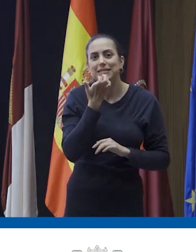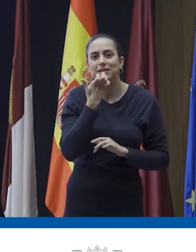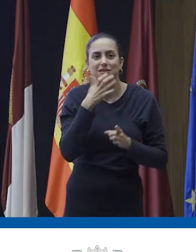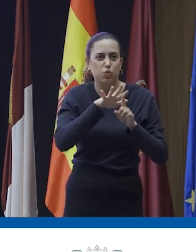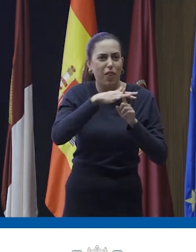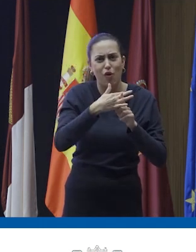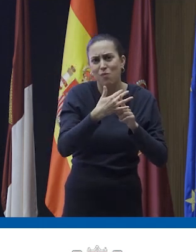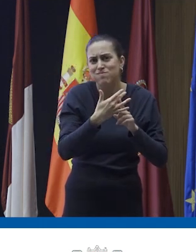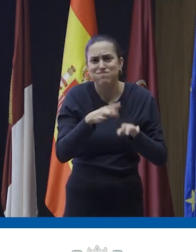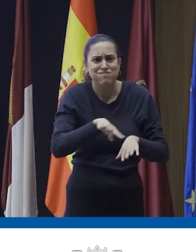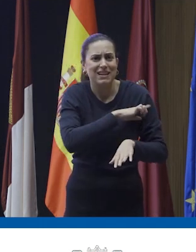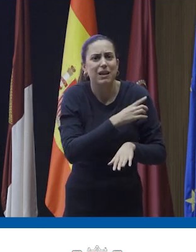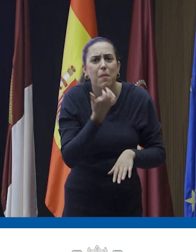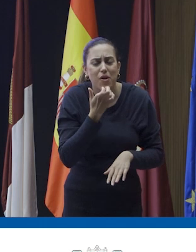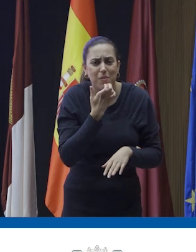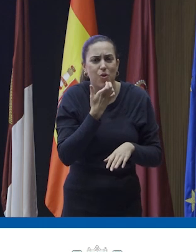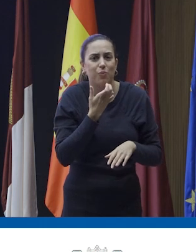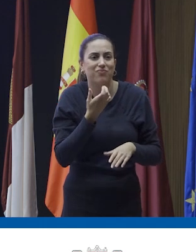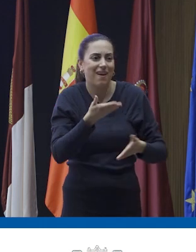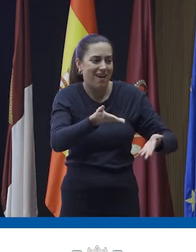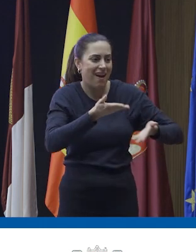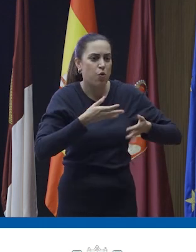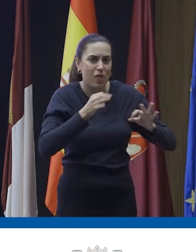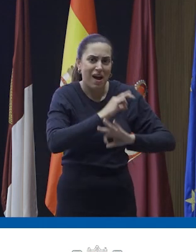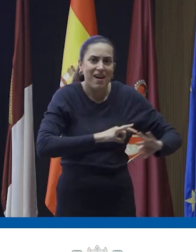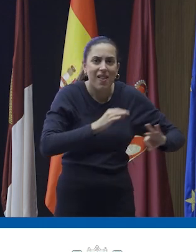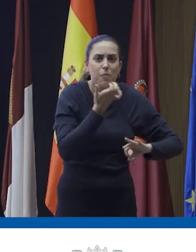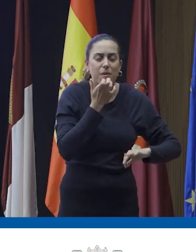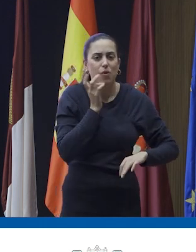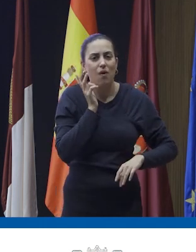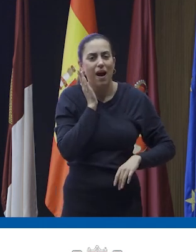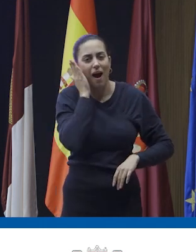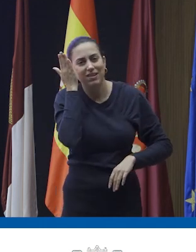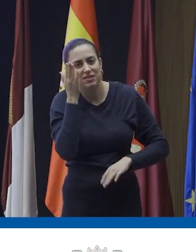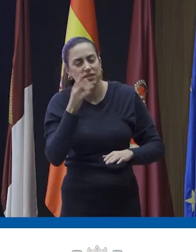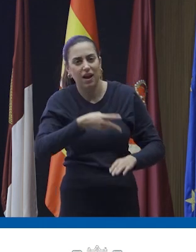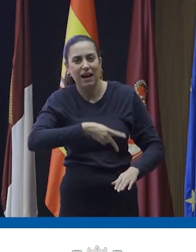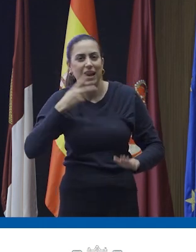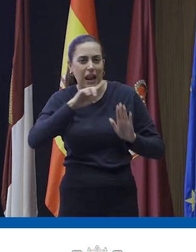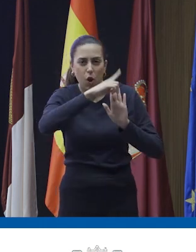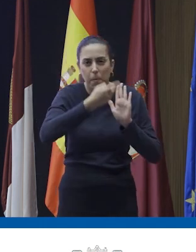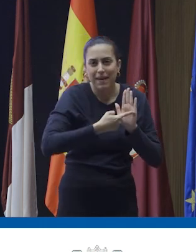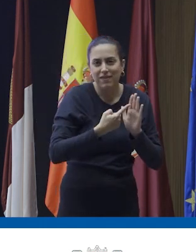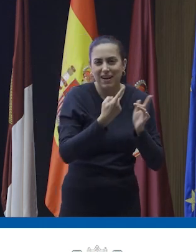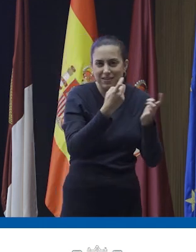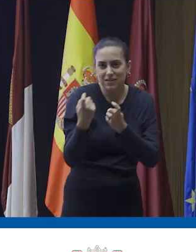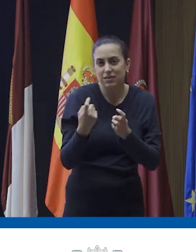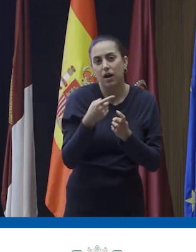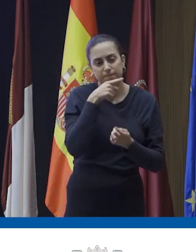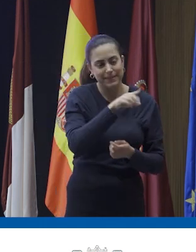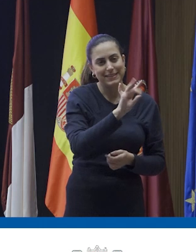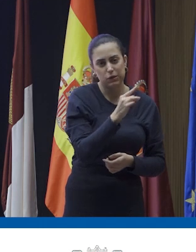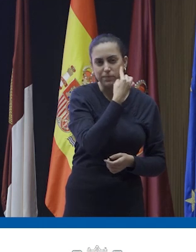extremos, ya digo, con muy malas colaboraciones o que requieran anestesias generales o también se puede realizar, se